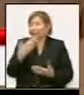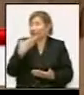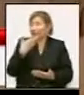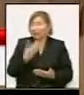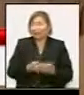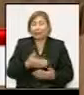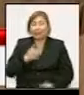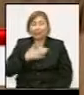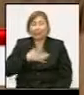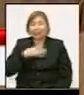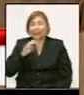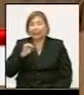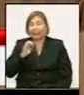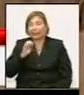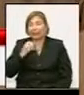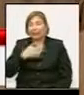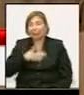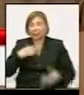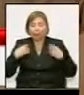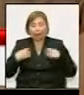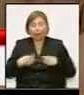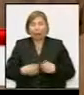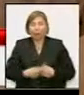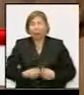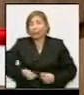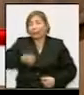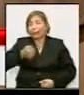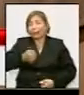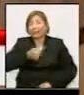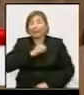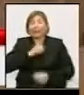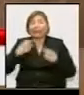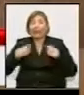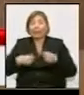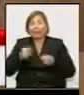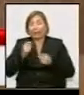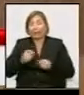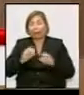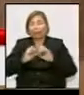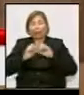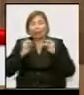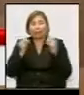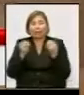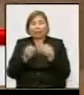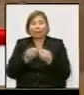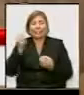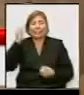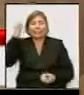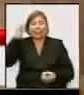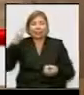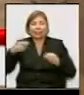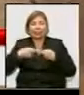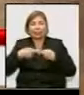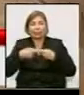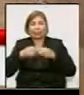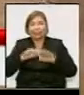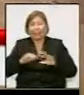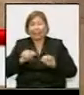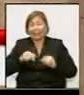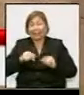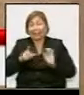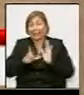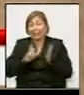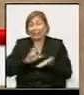Mi nombre es Miguel Morachimo, yo soy abogado y soy director de Hiperderecho. Somos una organización de derechos humanos y tecnología aquí en Lima.